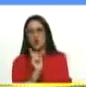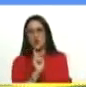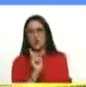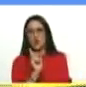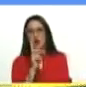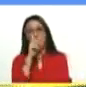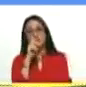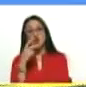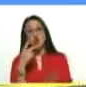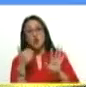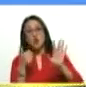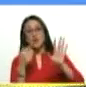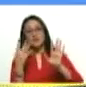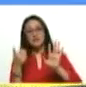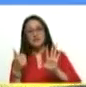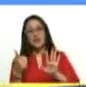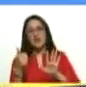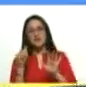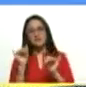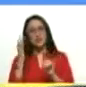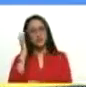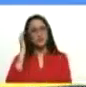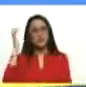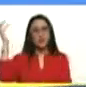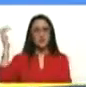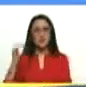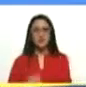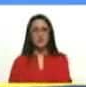Año 96, un sueño.